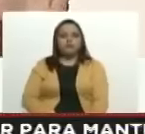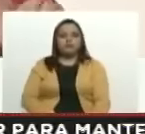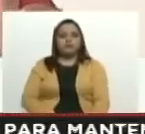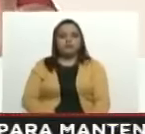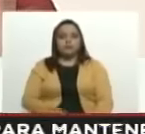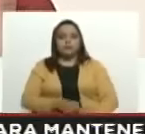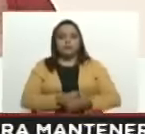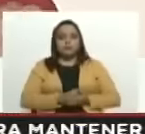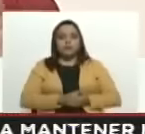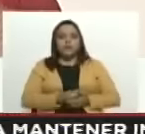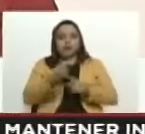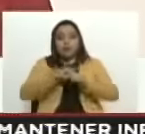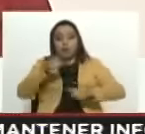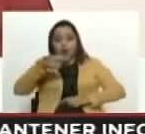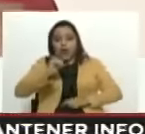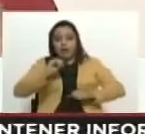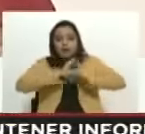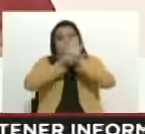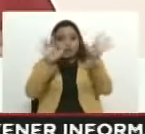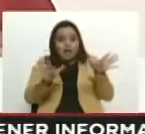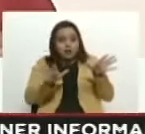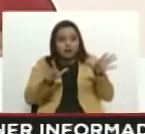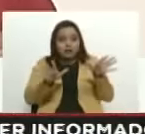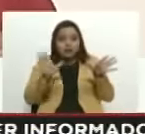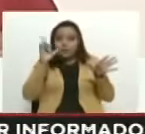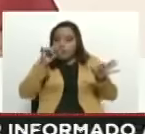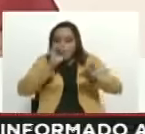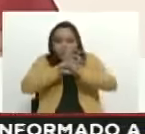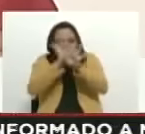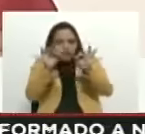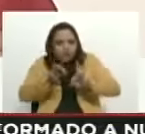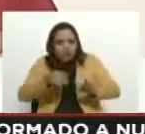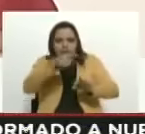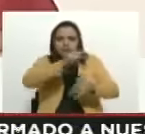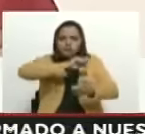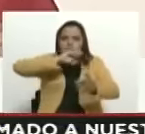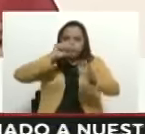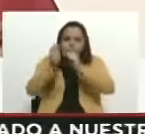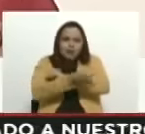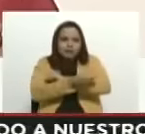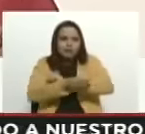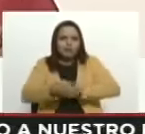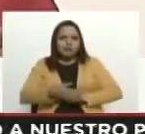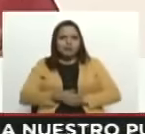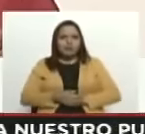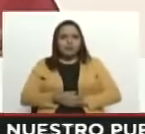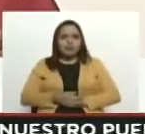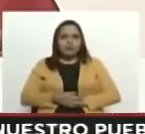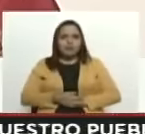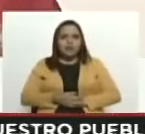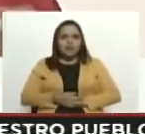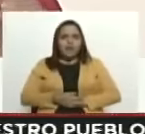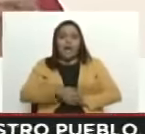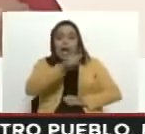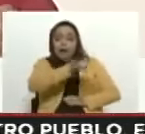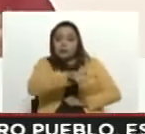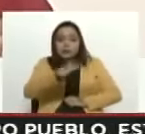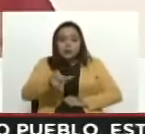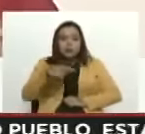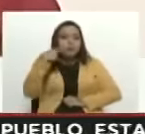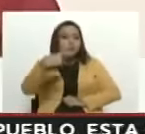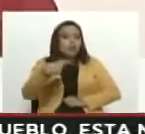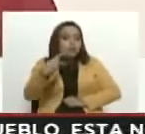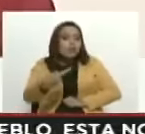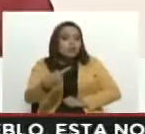Pero lo que sí está claro, y no hay manera que eso cambie, es que los inhabilitados,